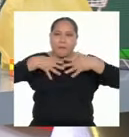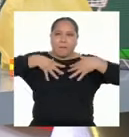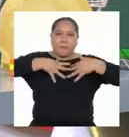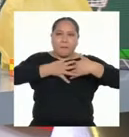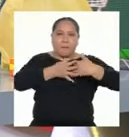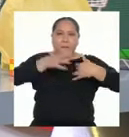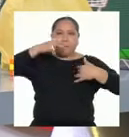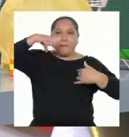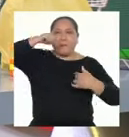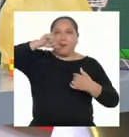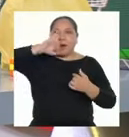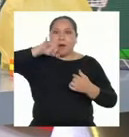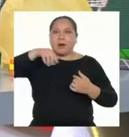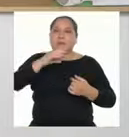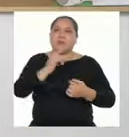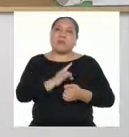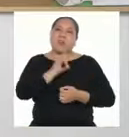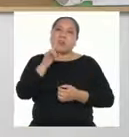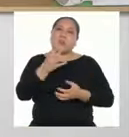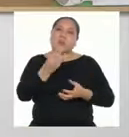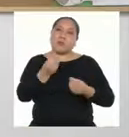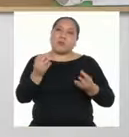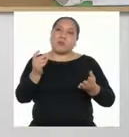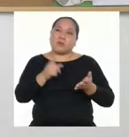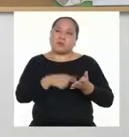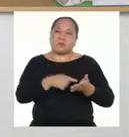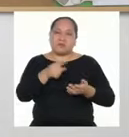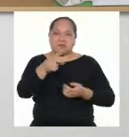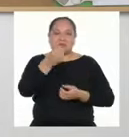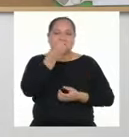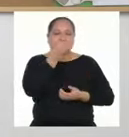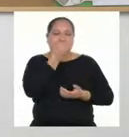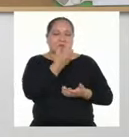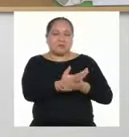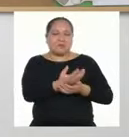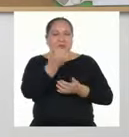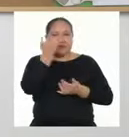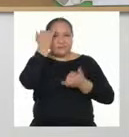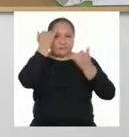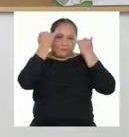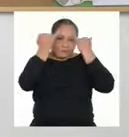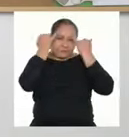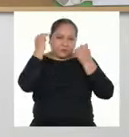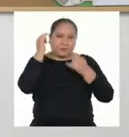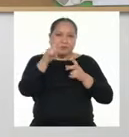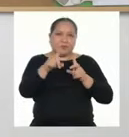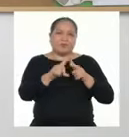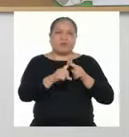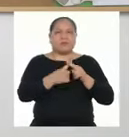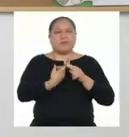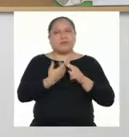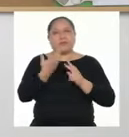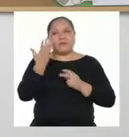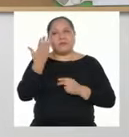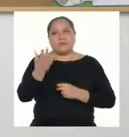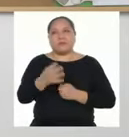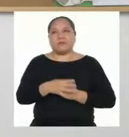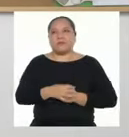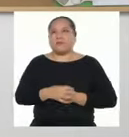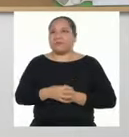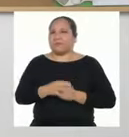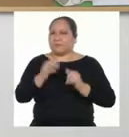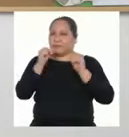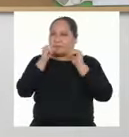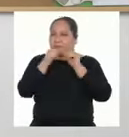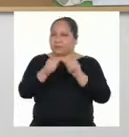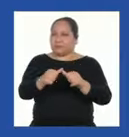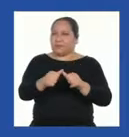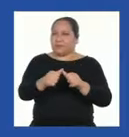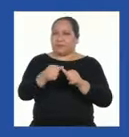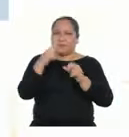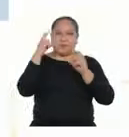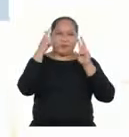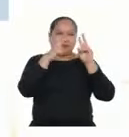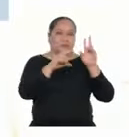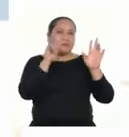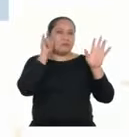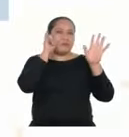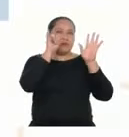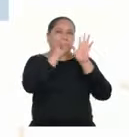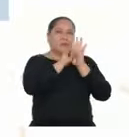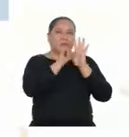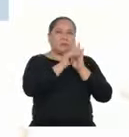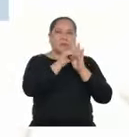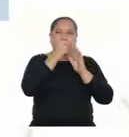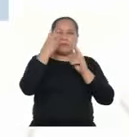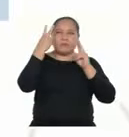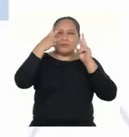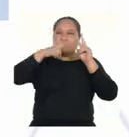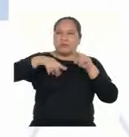pueda usarla muchas veces. Es una buena idea. Así hay que empezar a pensar. Sigamos mirando la imagen.